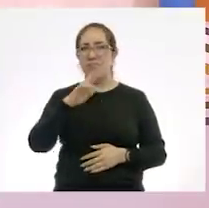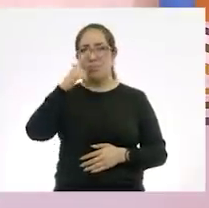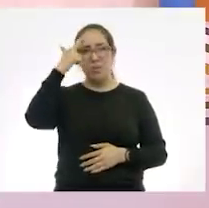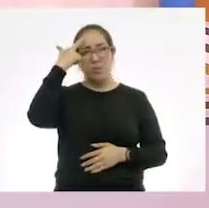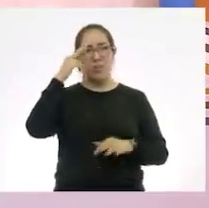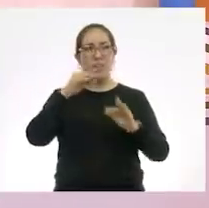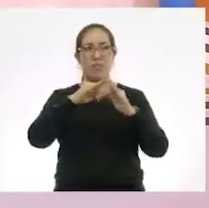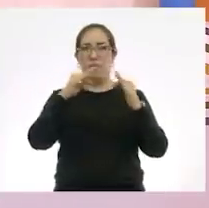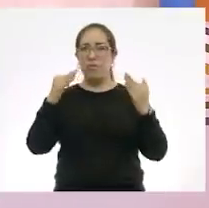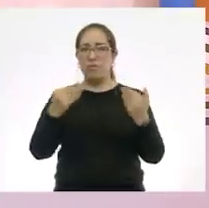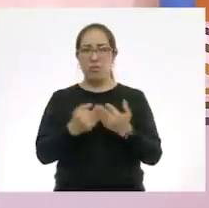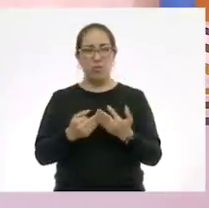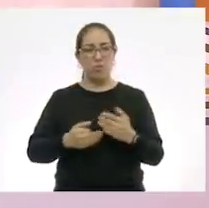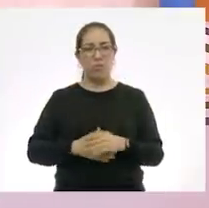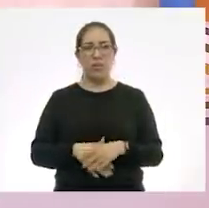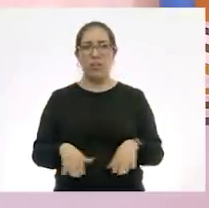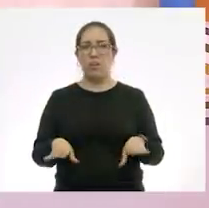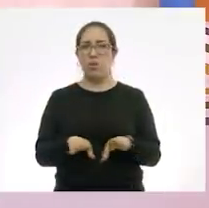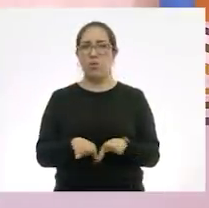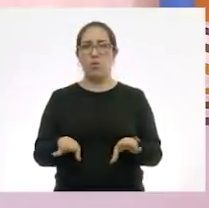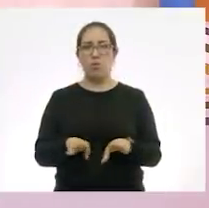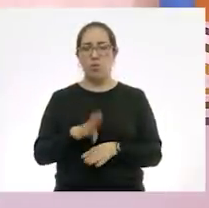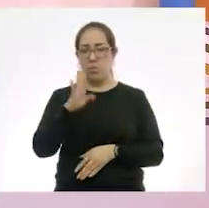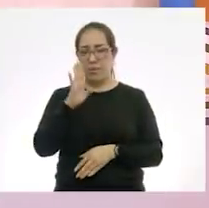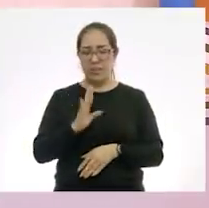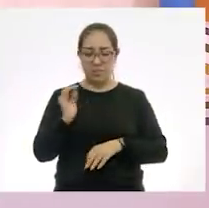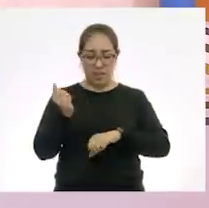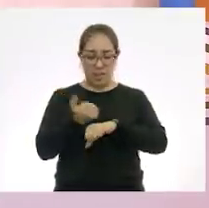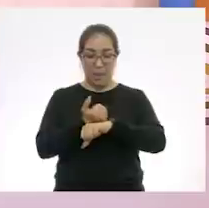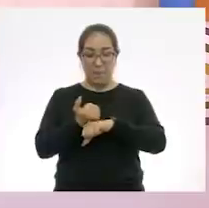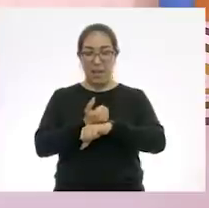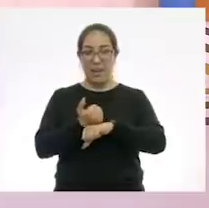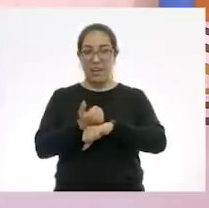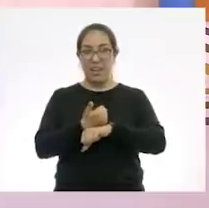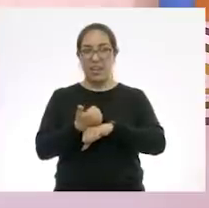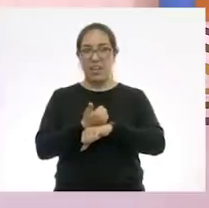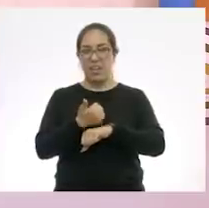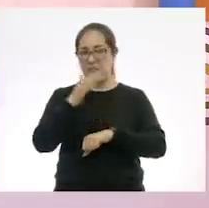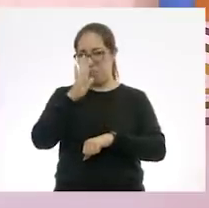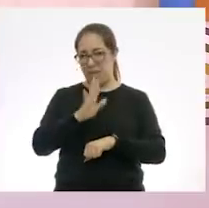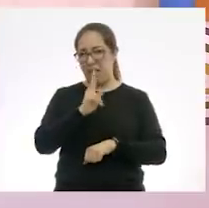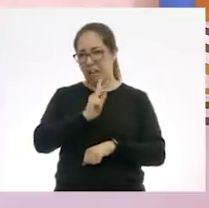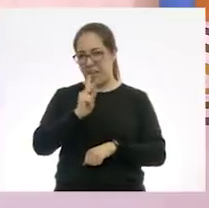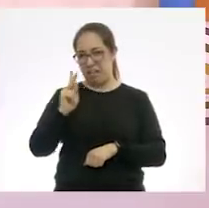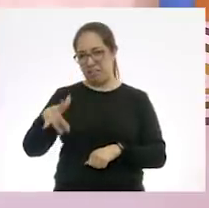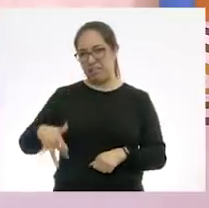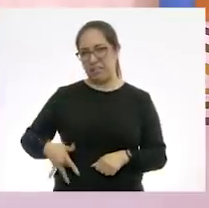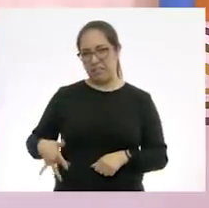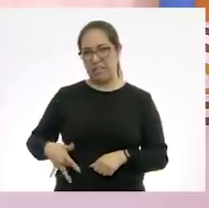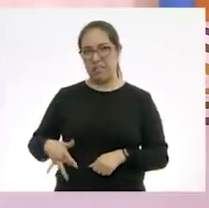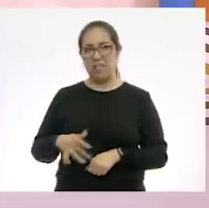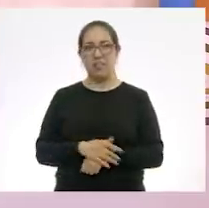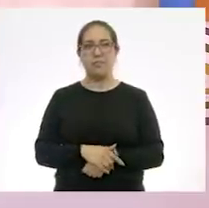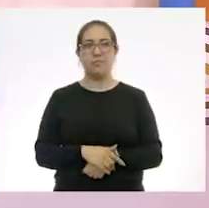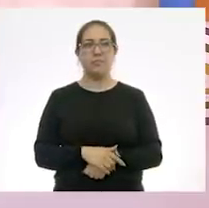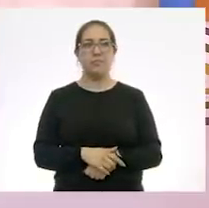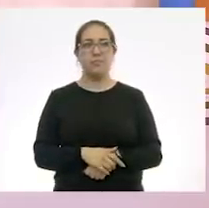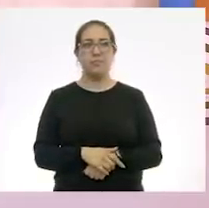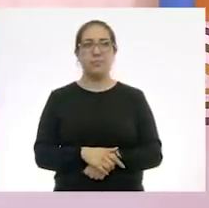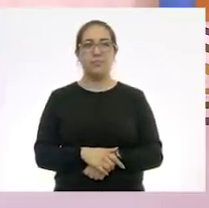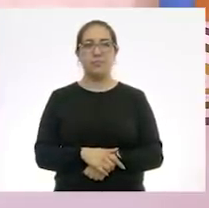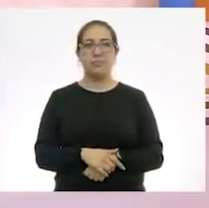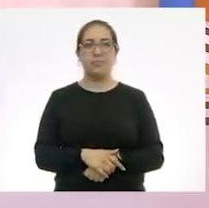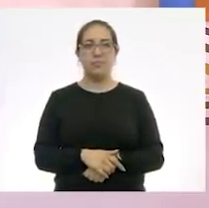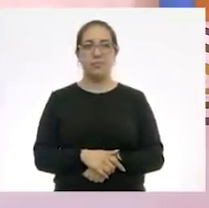sí recuerdo que era... de color amarillo. Parece un poquito al hígado. Se parece un poquito. Pero más delgado.